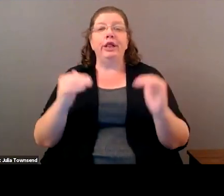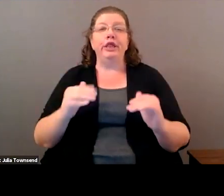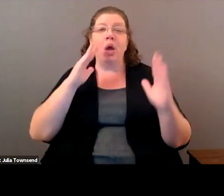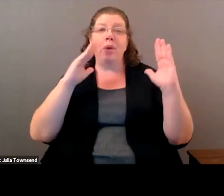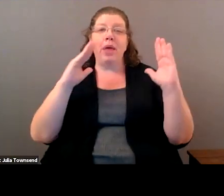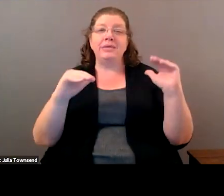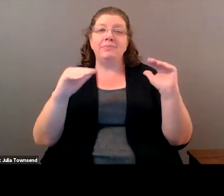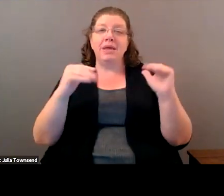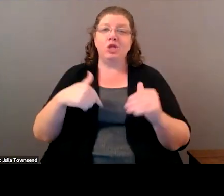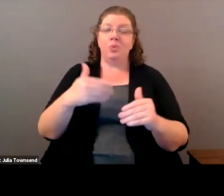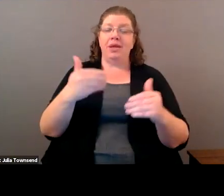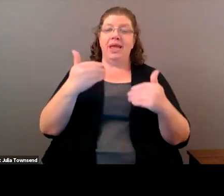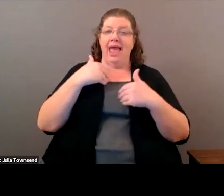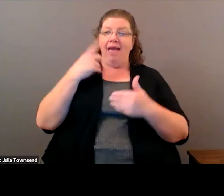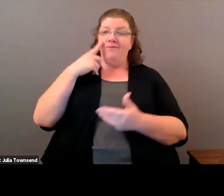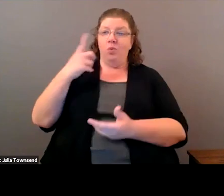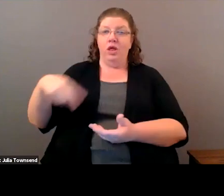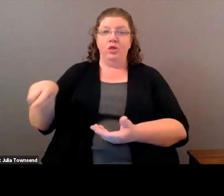estudiantes.